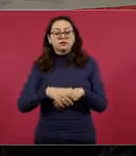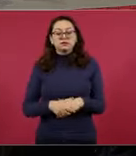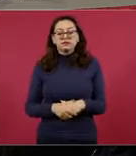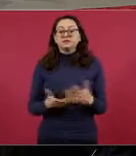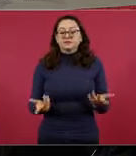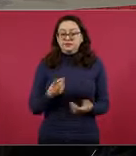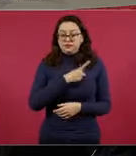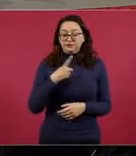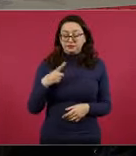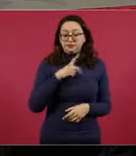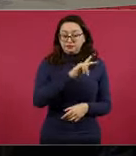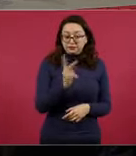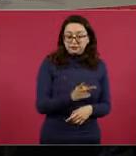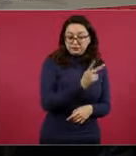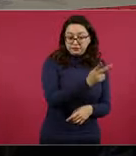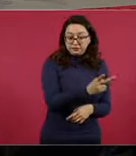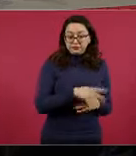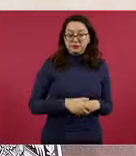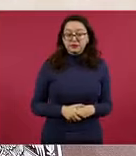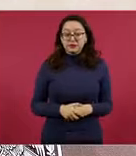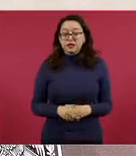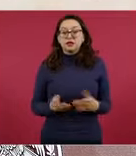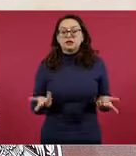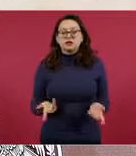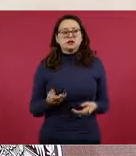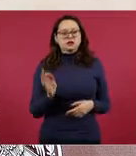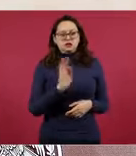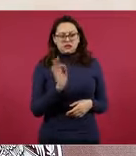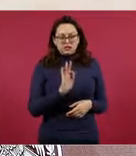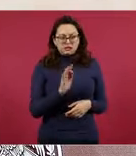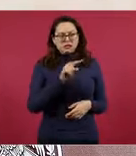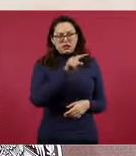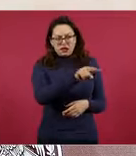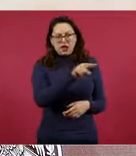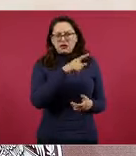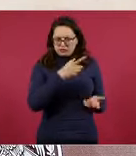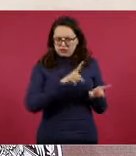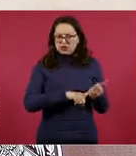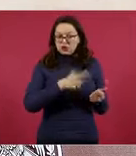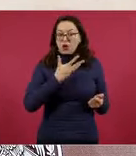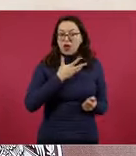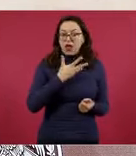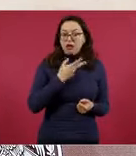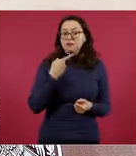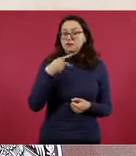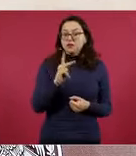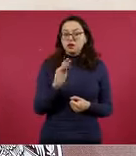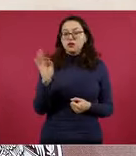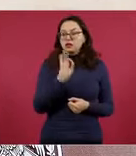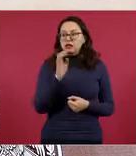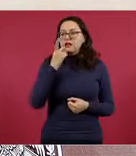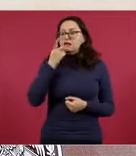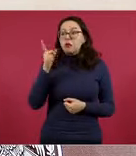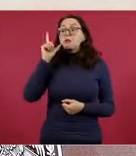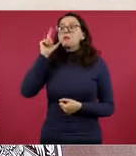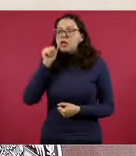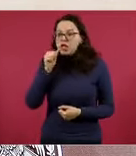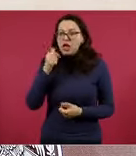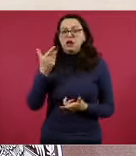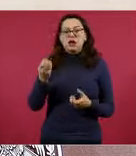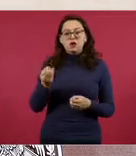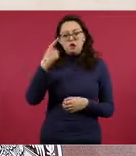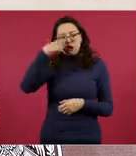circunstancias. Probablemente el medicamento llegó en la noche, probablemente estaba en la farmacia, probablemente estaba en el almacén, no sabemos. Y la institución,